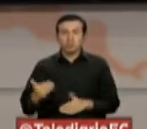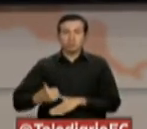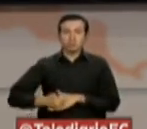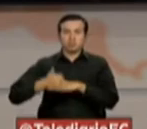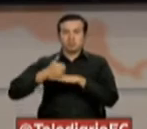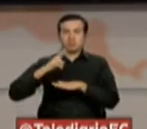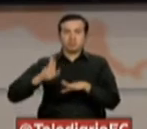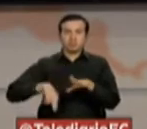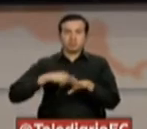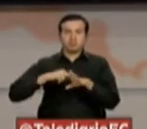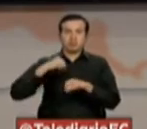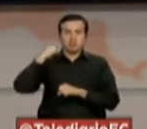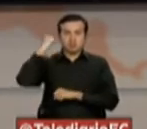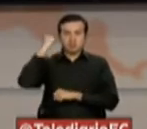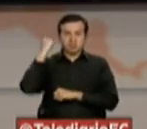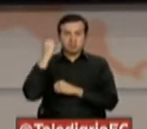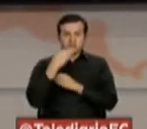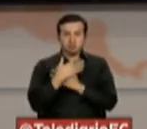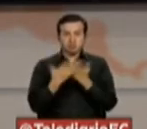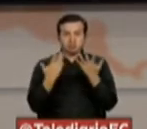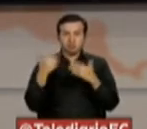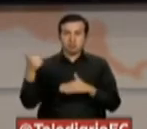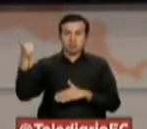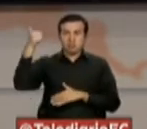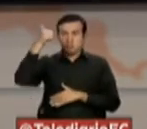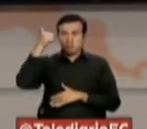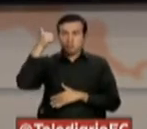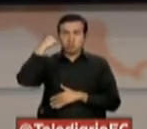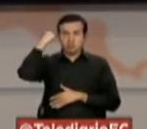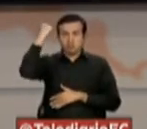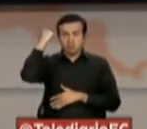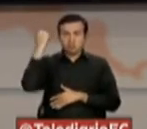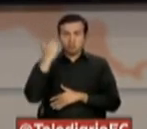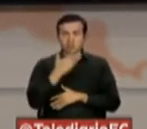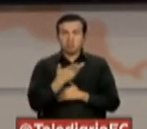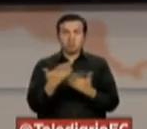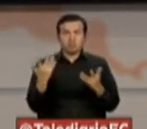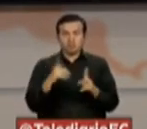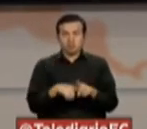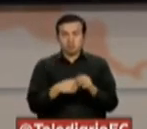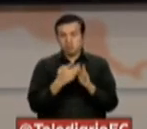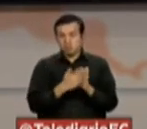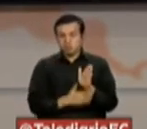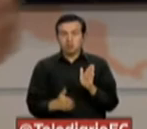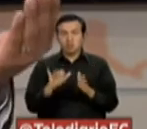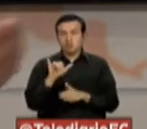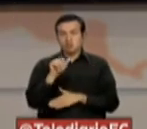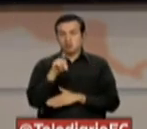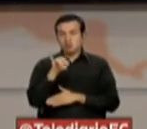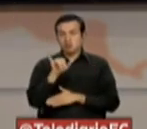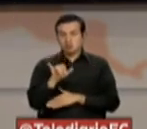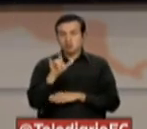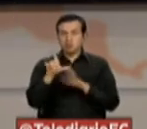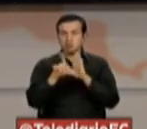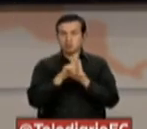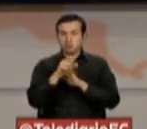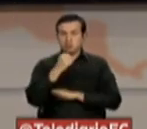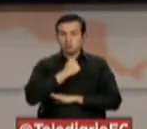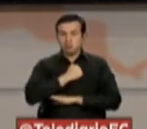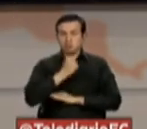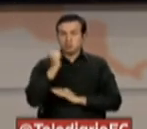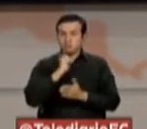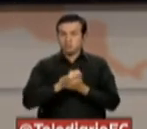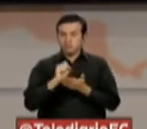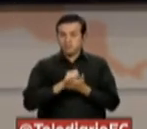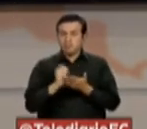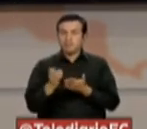Autoridad Nacional de Derechos Intelectuales. Esta Autoridad Nacional de Derechos Intelectuales inicialmente era el IEPI, conforme lo estableció la Ley de Propiedad Intelectual